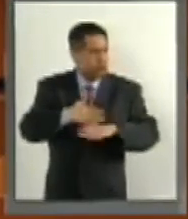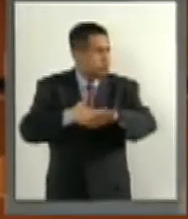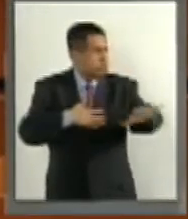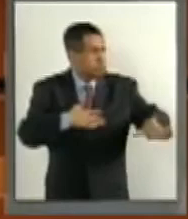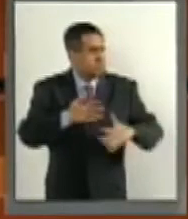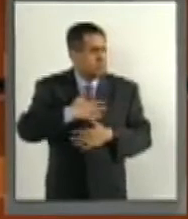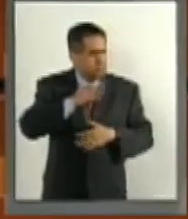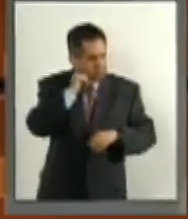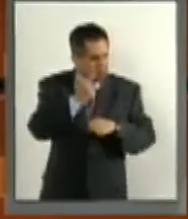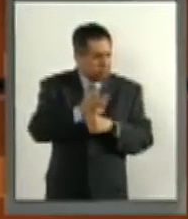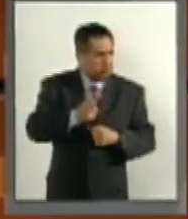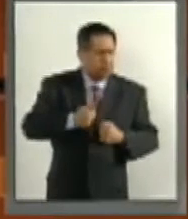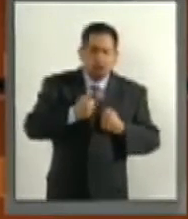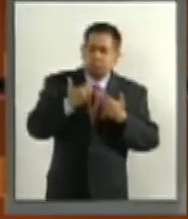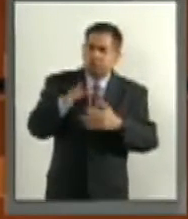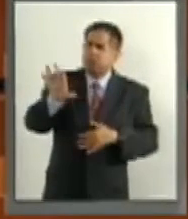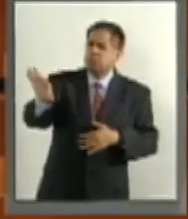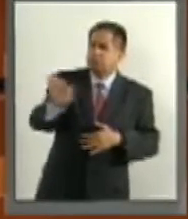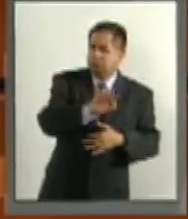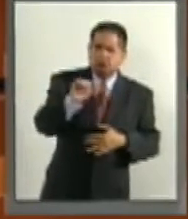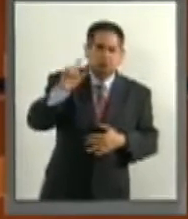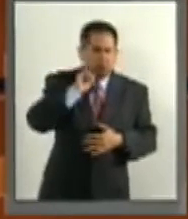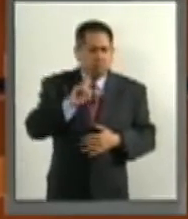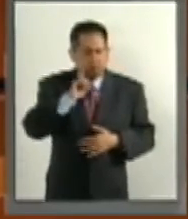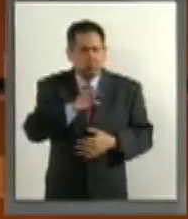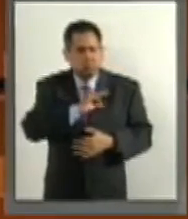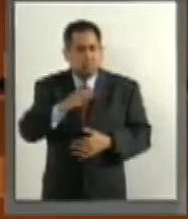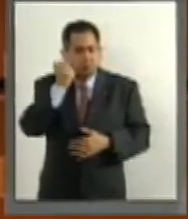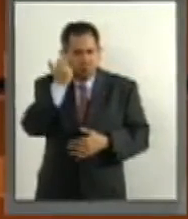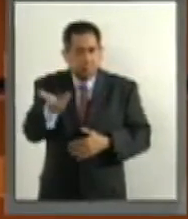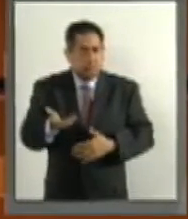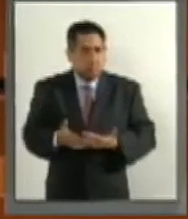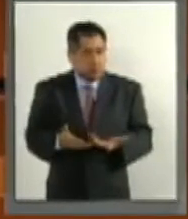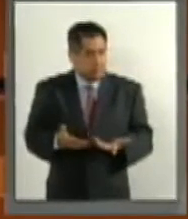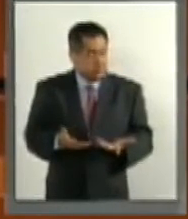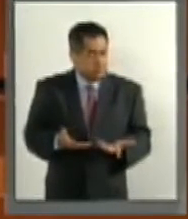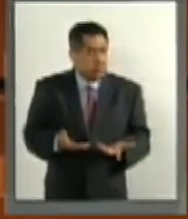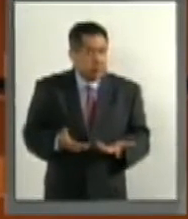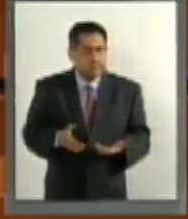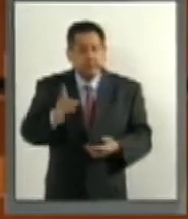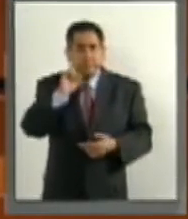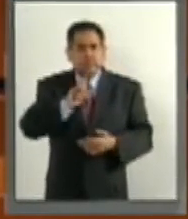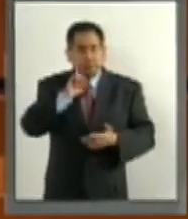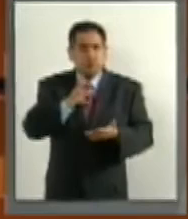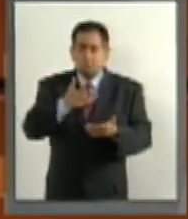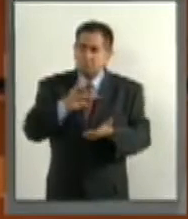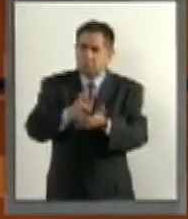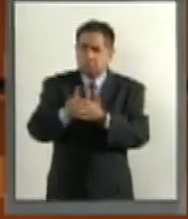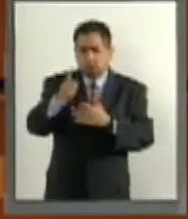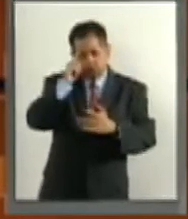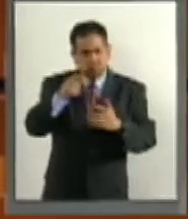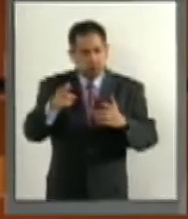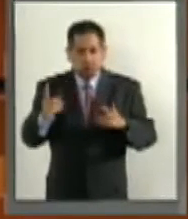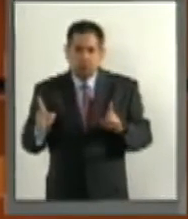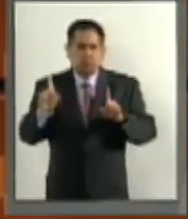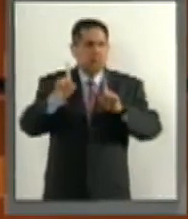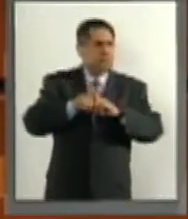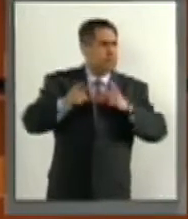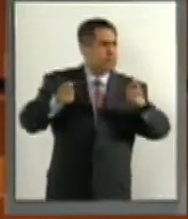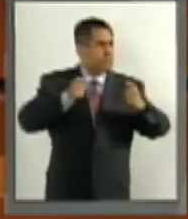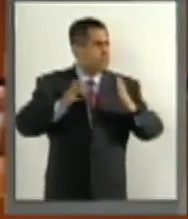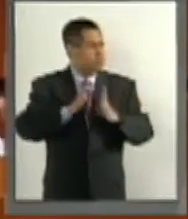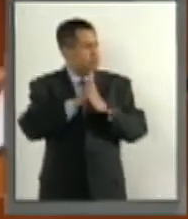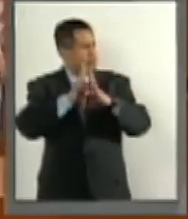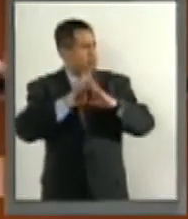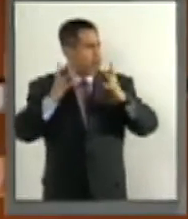de la voluntad de los y las electoras. El derecho de las mujeres a participar en la dirección de los asuntos públicos, así como